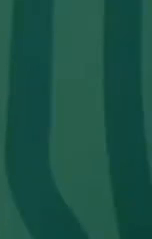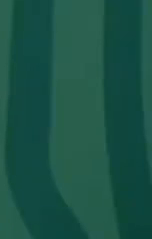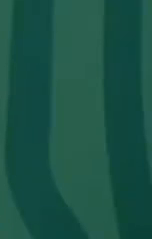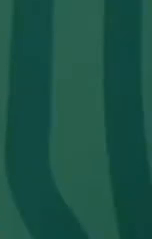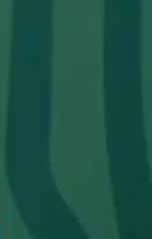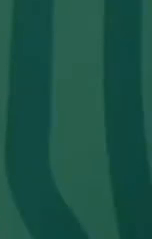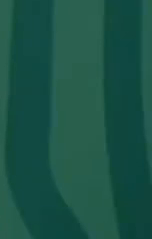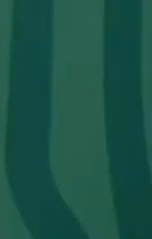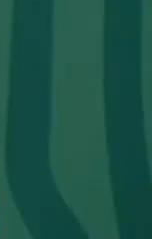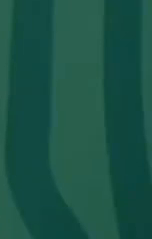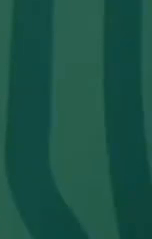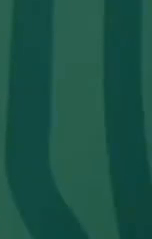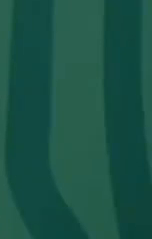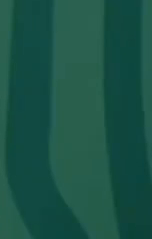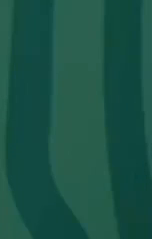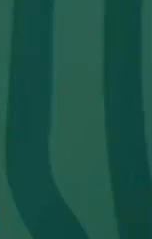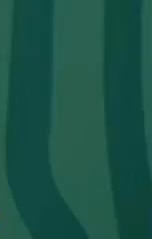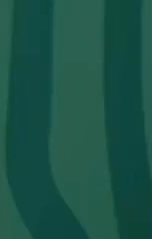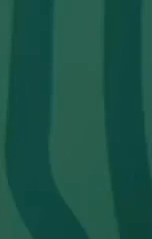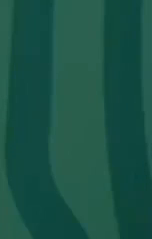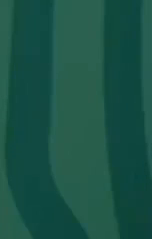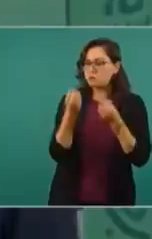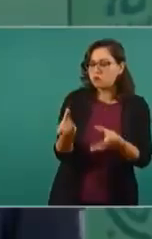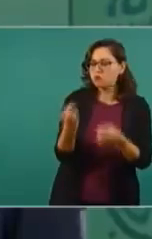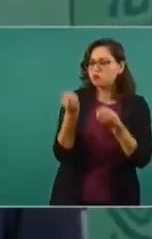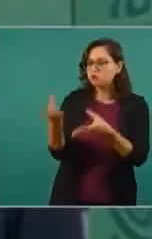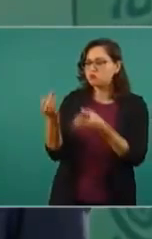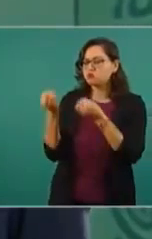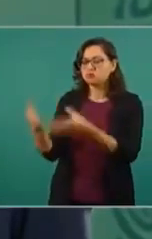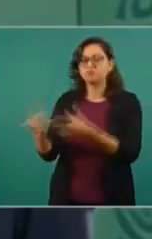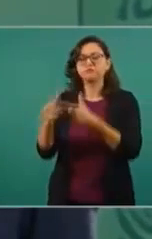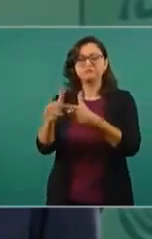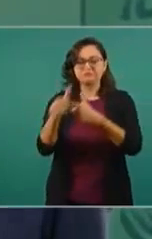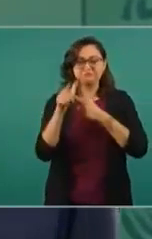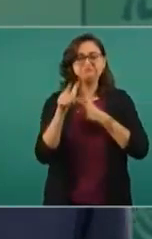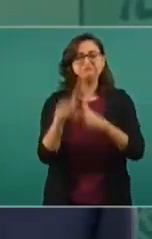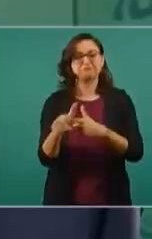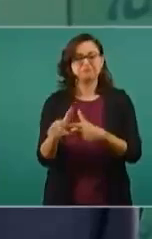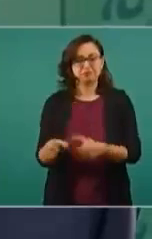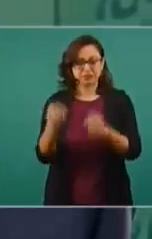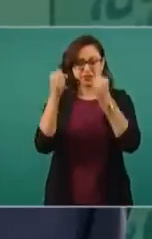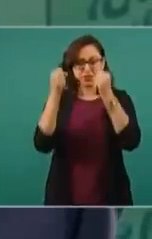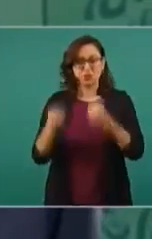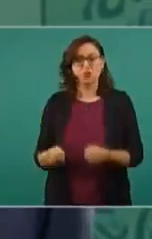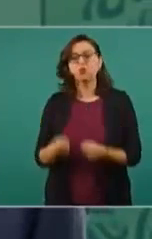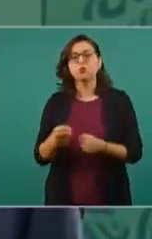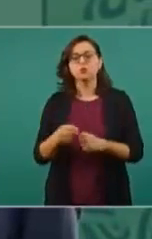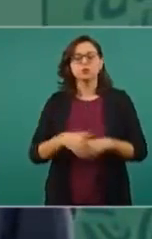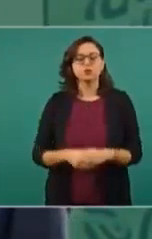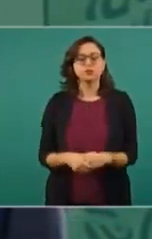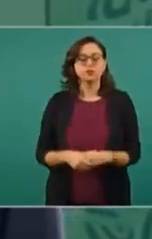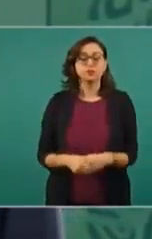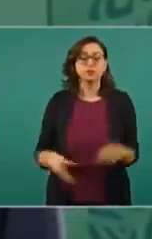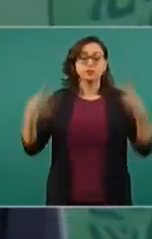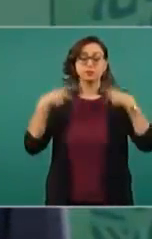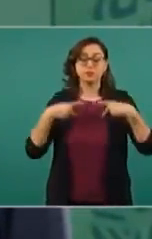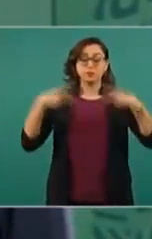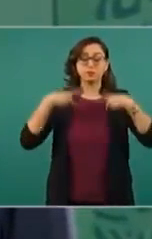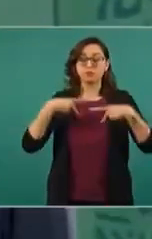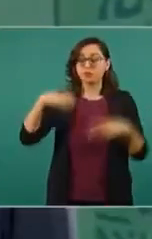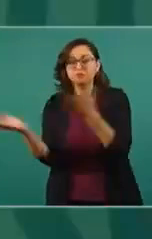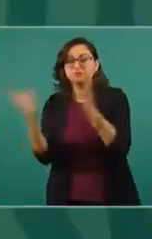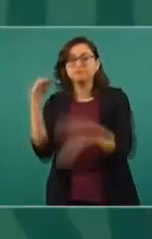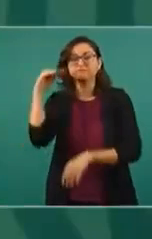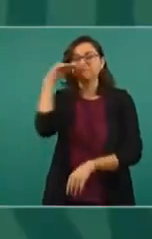la mesa se trasladen a jaloneos por encima de la mesa. Falta mucho para que el presidente decida quién será su relevo. Sin